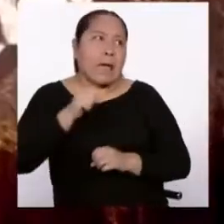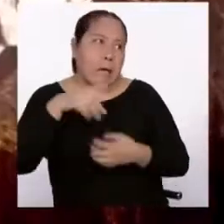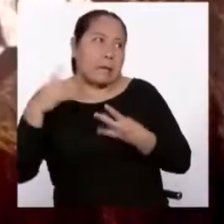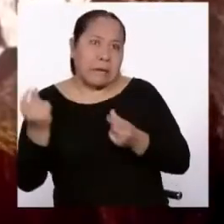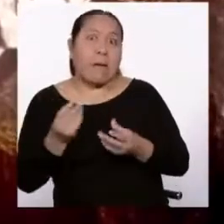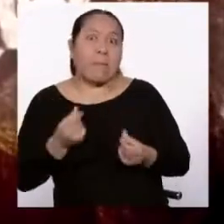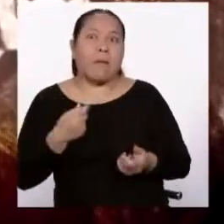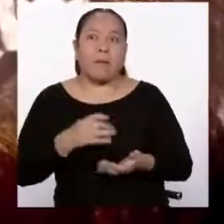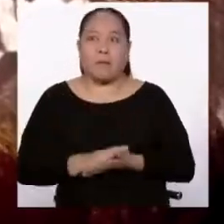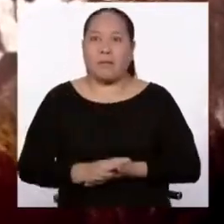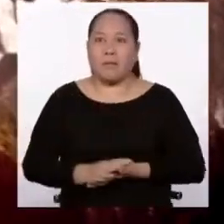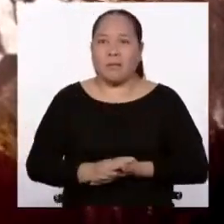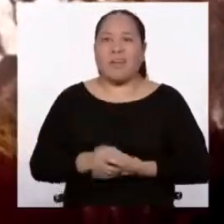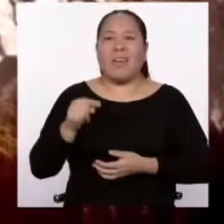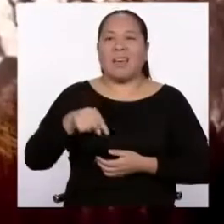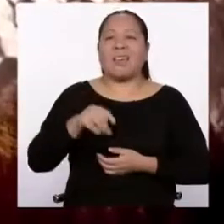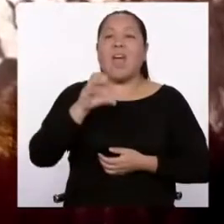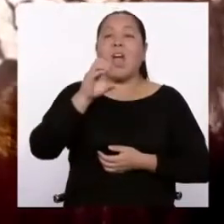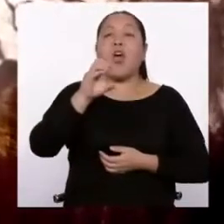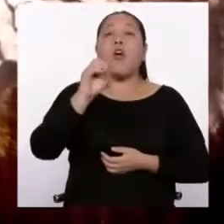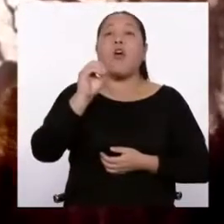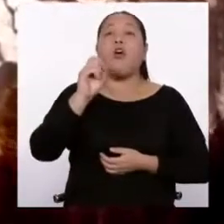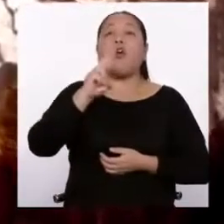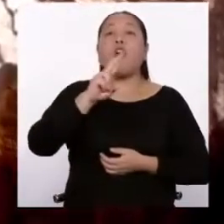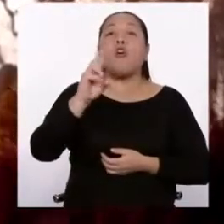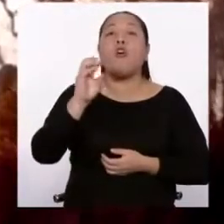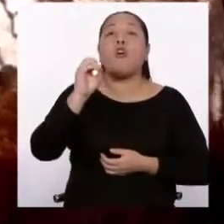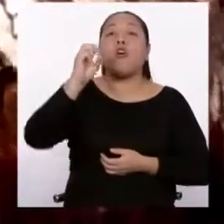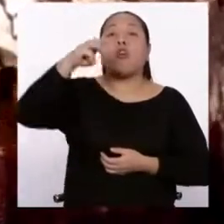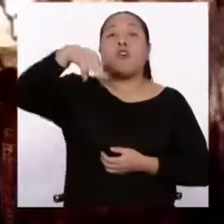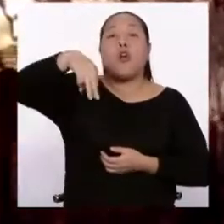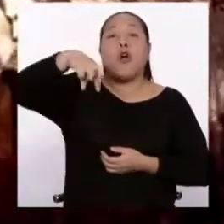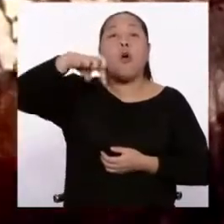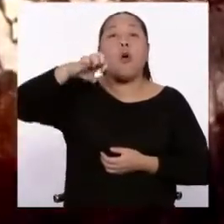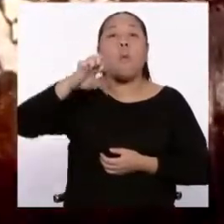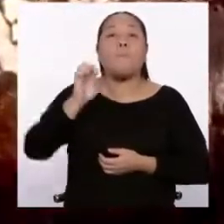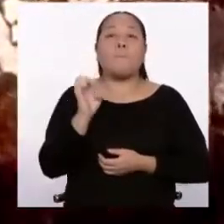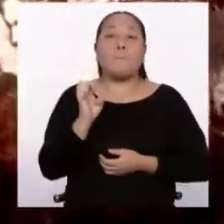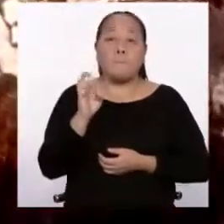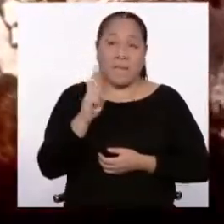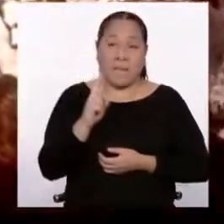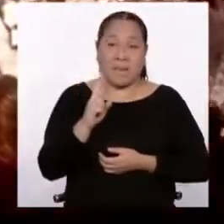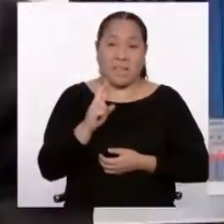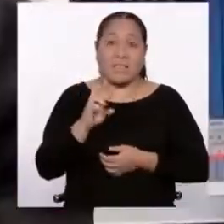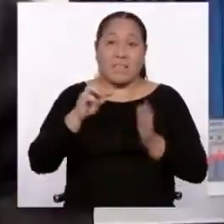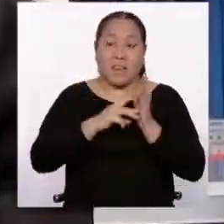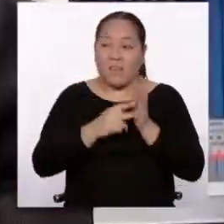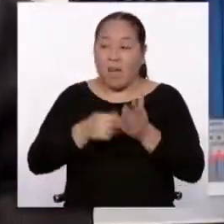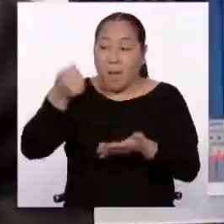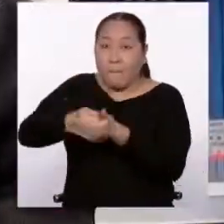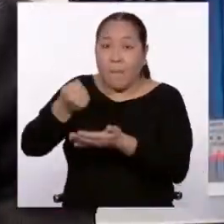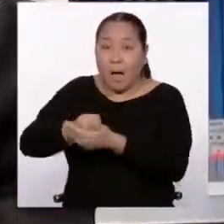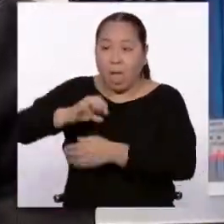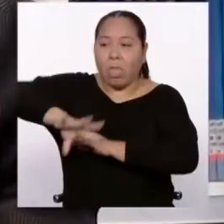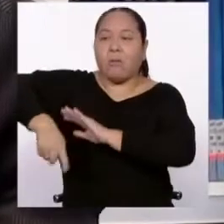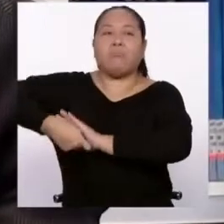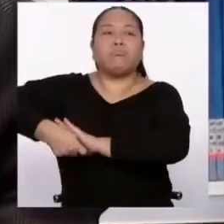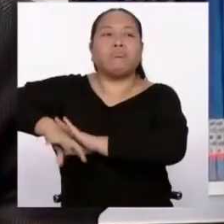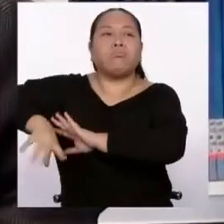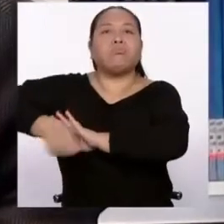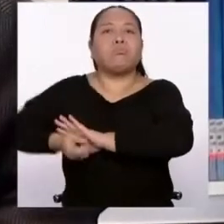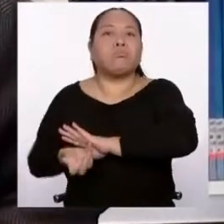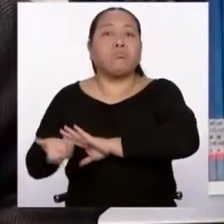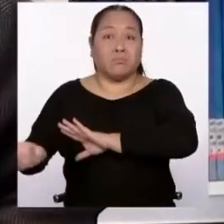procedía a corromper a los funcionarios para que voten a favor del proyecto, no pongan trabas. Ese podría ser su lado